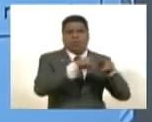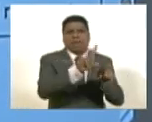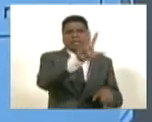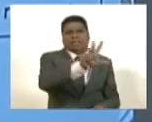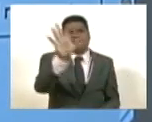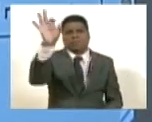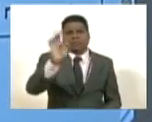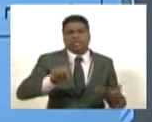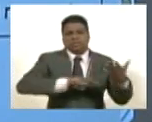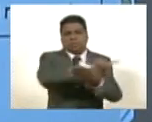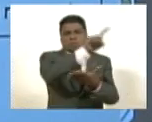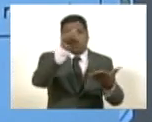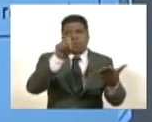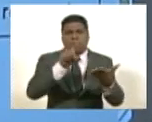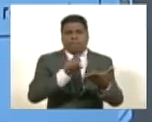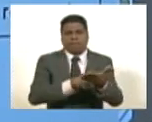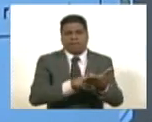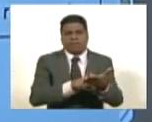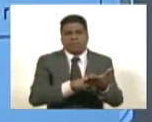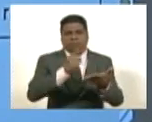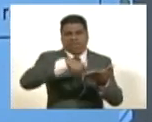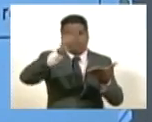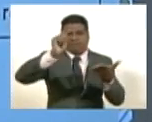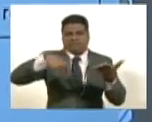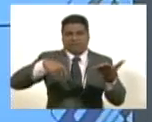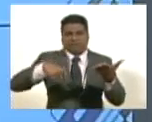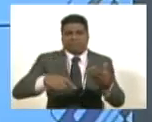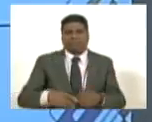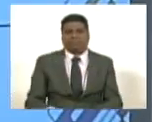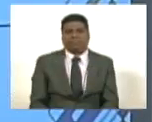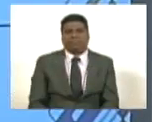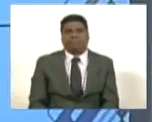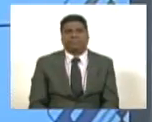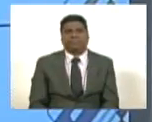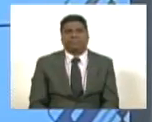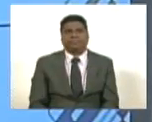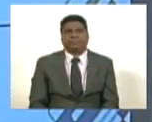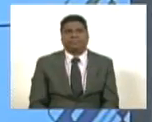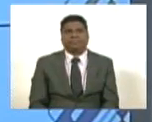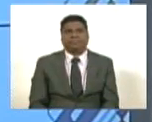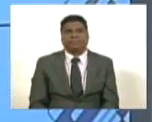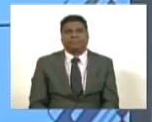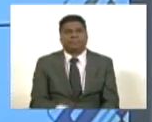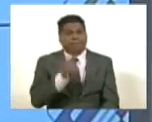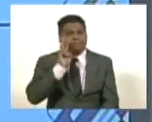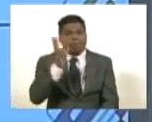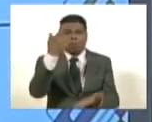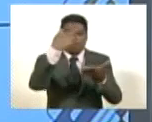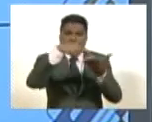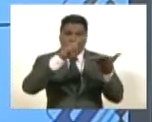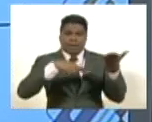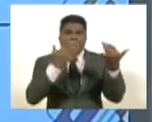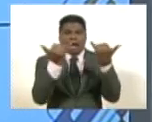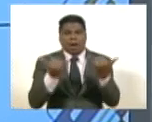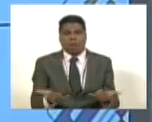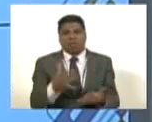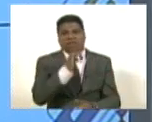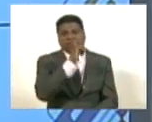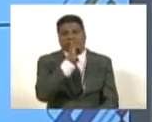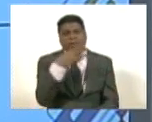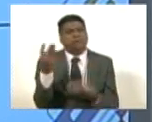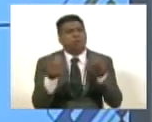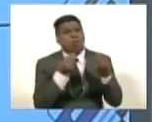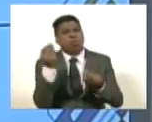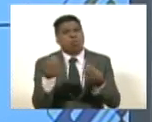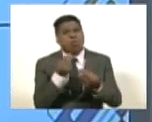3% del total de firmas que correspondan. Vamos a revisar, informar cómo es